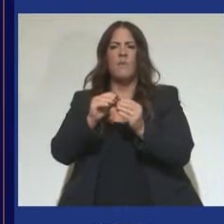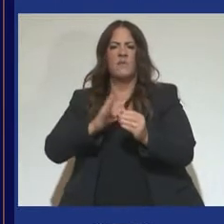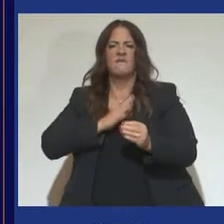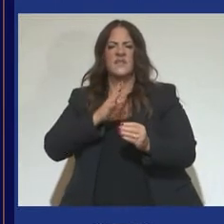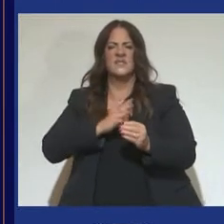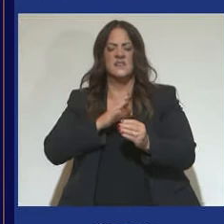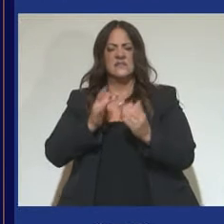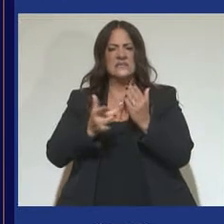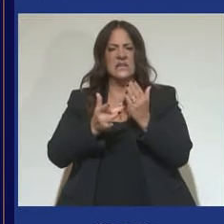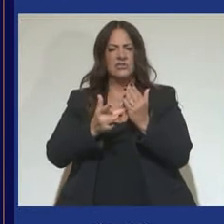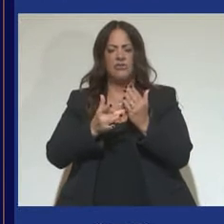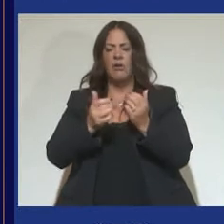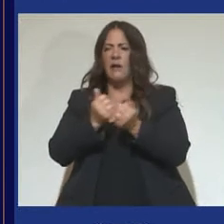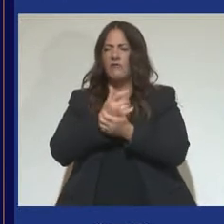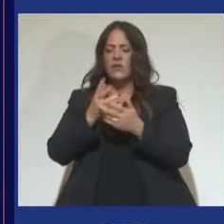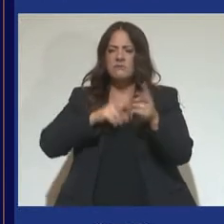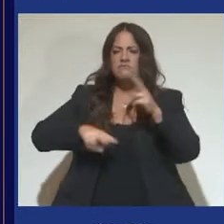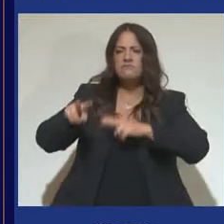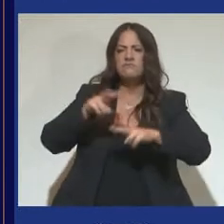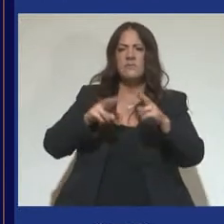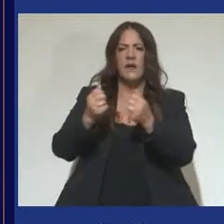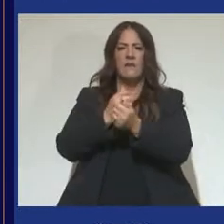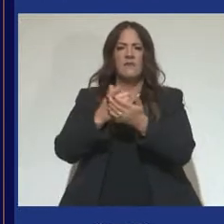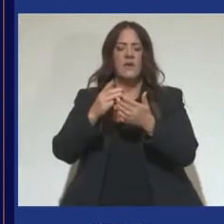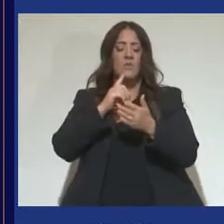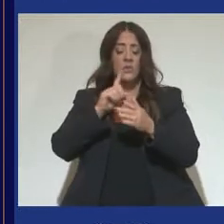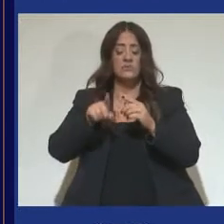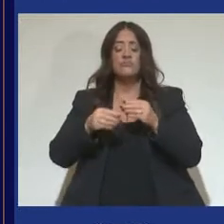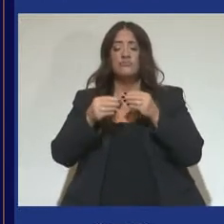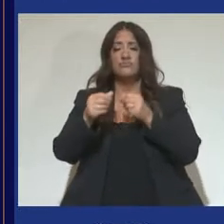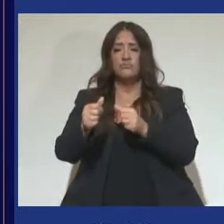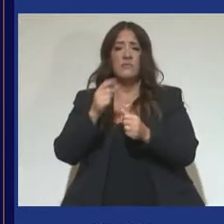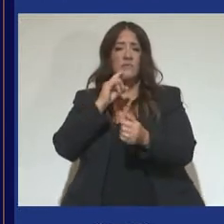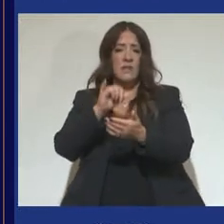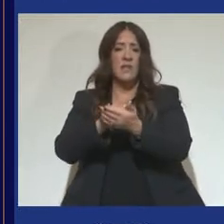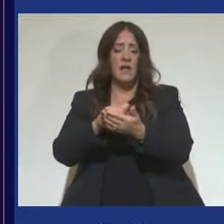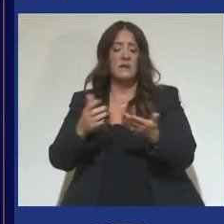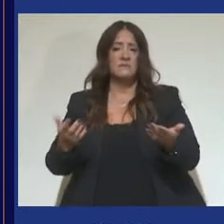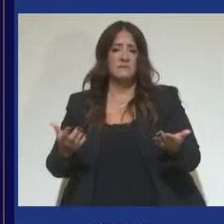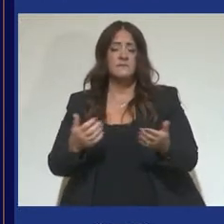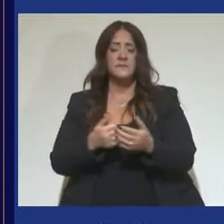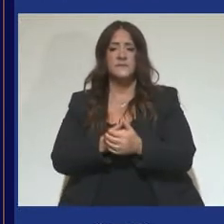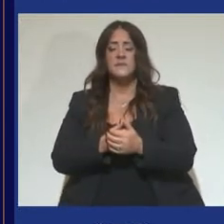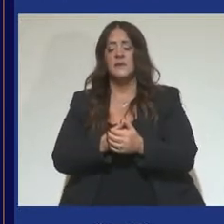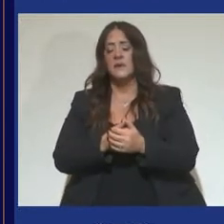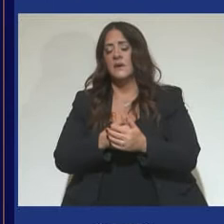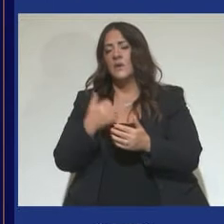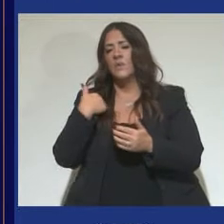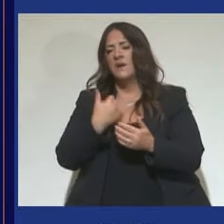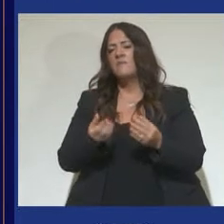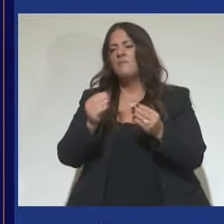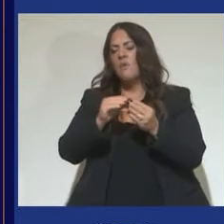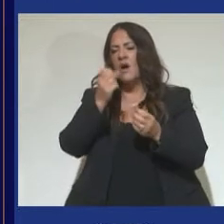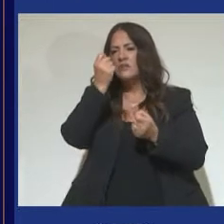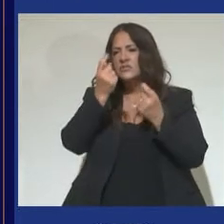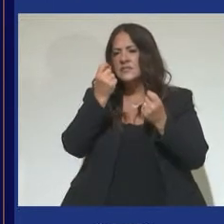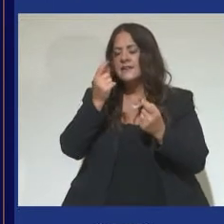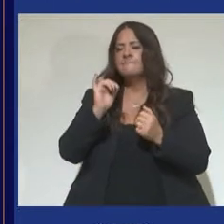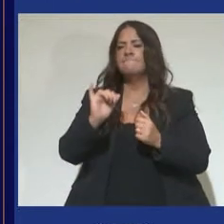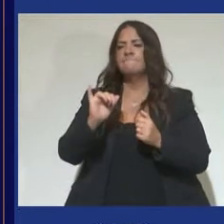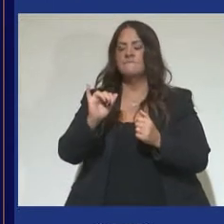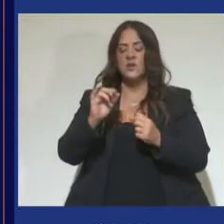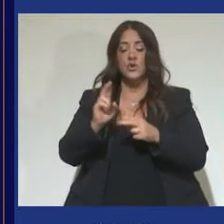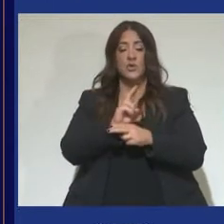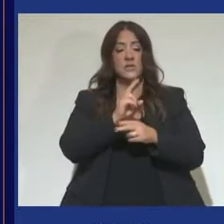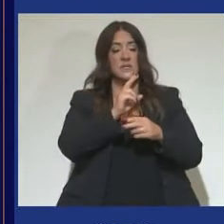mapas mapas sofisticados y monitoreo remoto de las áreas de incendio la idea es